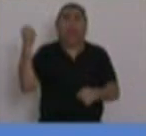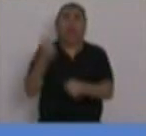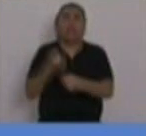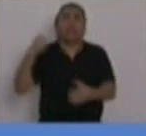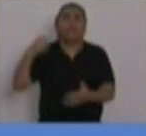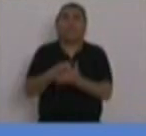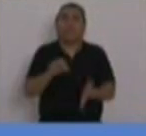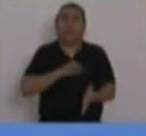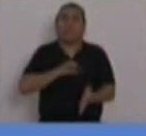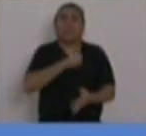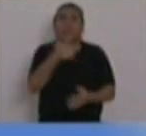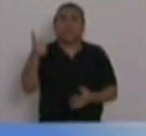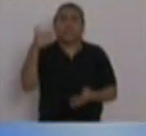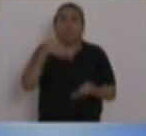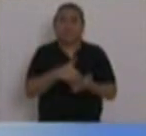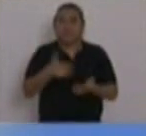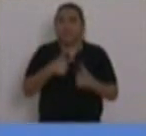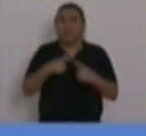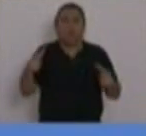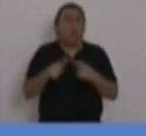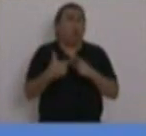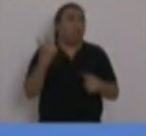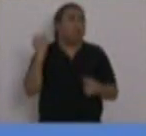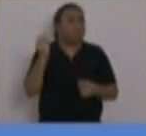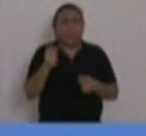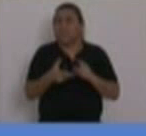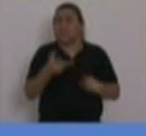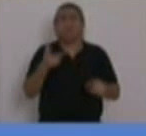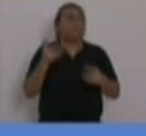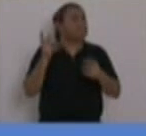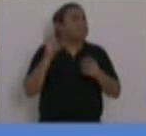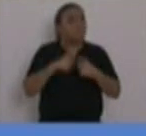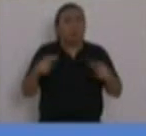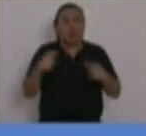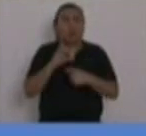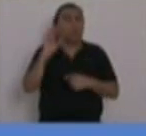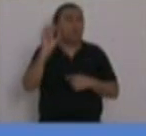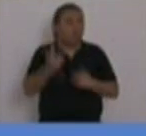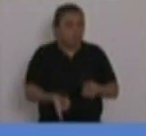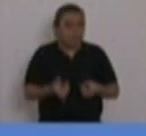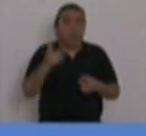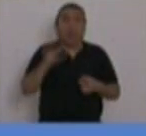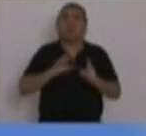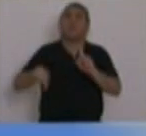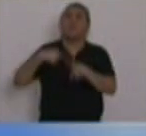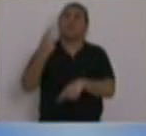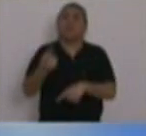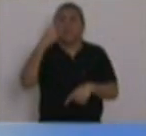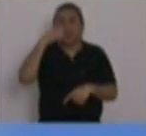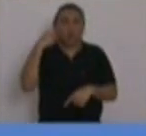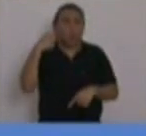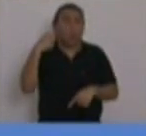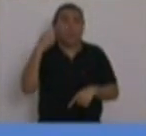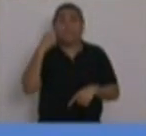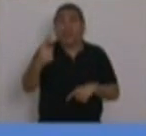que el porcentaje de endeudamiento con respecto a ese PBI por supuesto que aumentó. Senador, le agradecemos mucho, estamos atentos a lo que ocurre en este momento allí en el